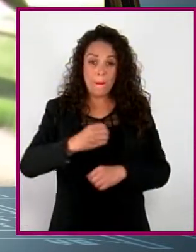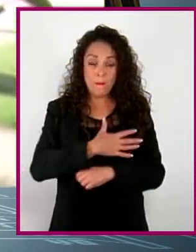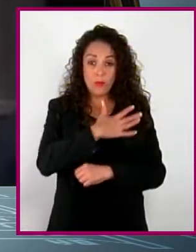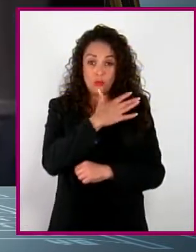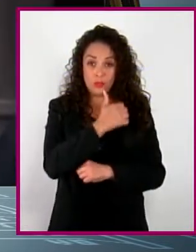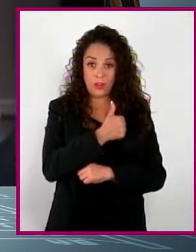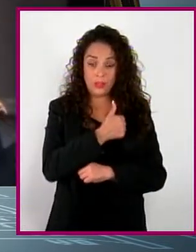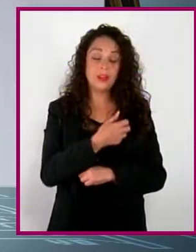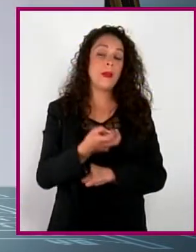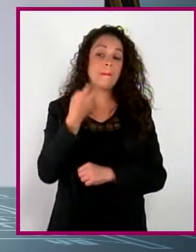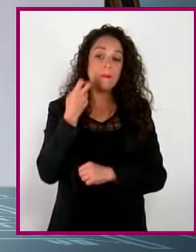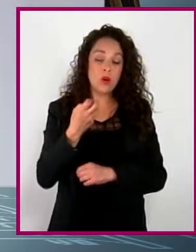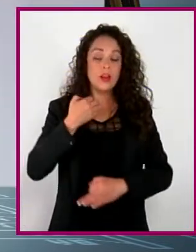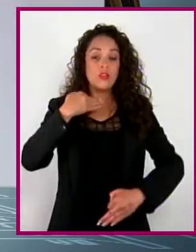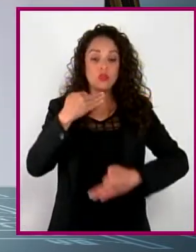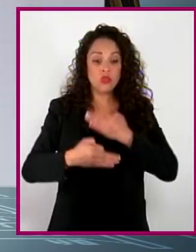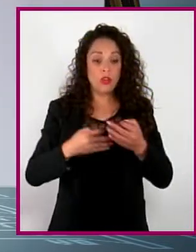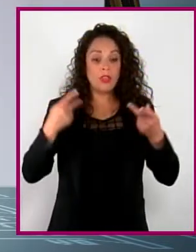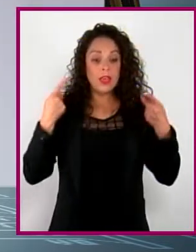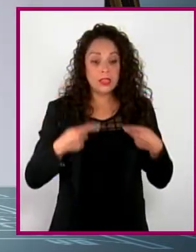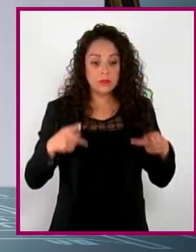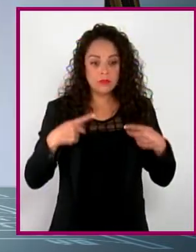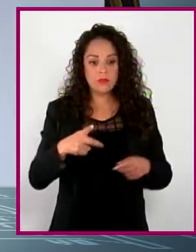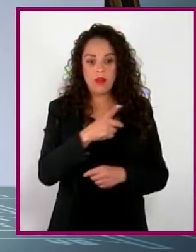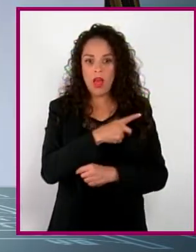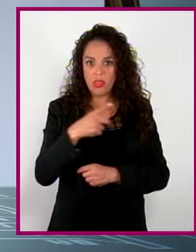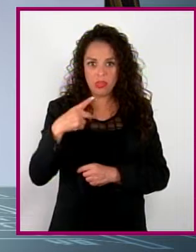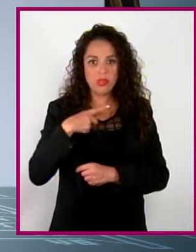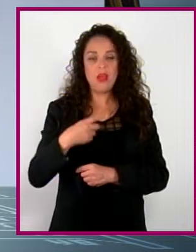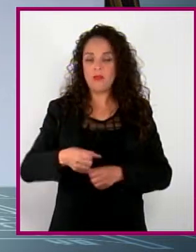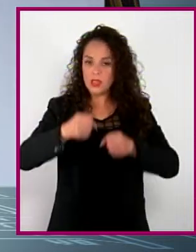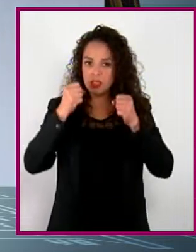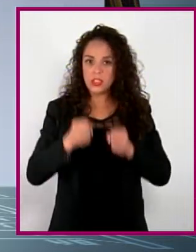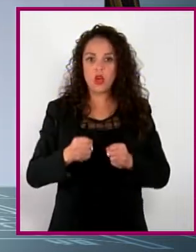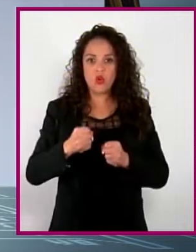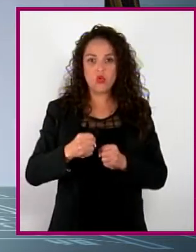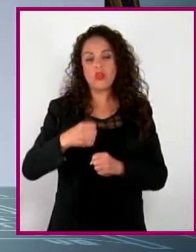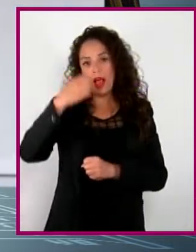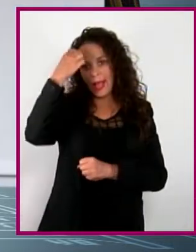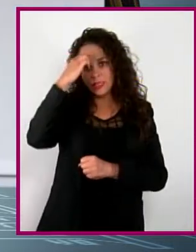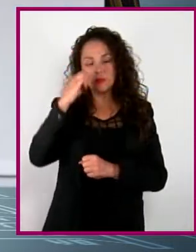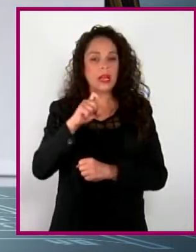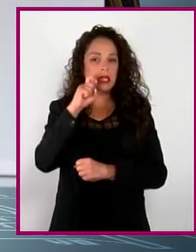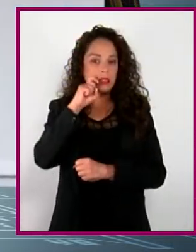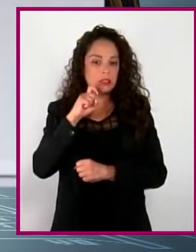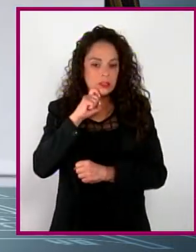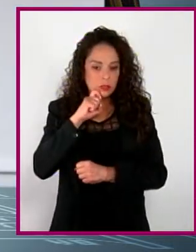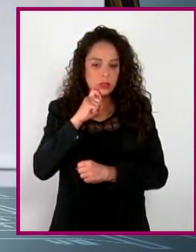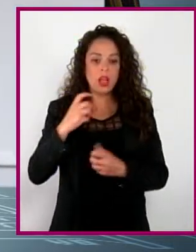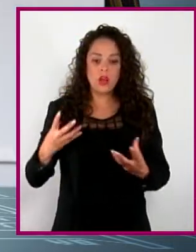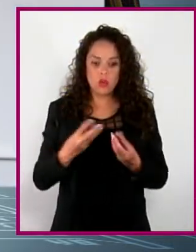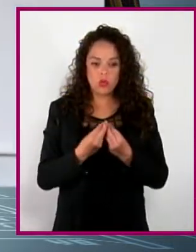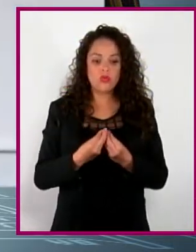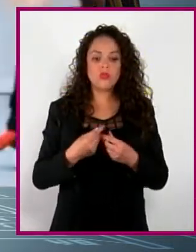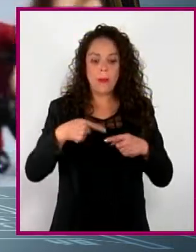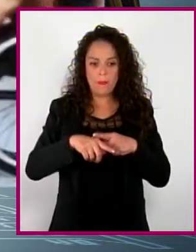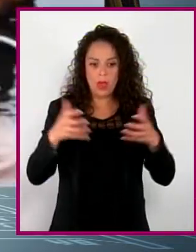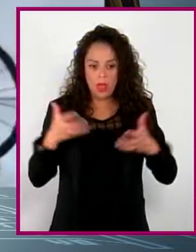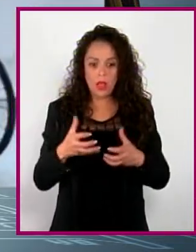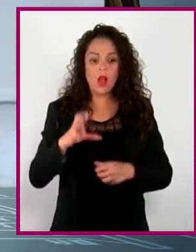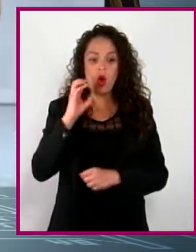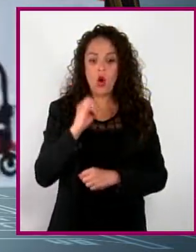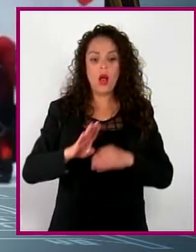es indispensable que todos y todas podamos tener experiencias sexuales seguras, placenteras y libres de cualquier tipo de violencia o